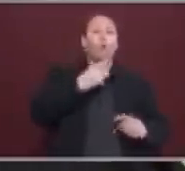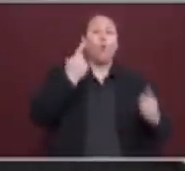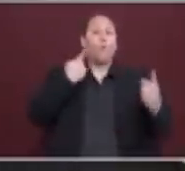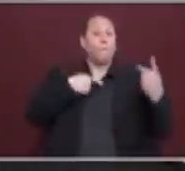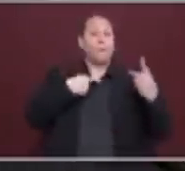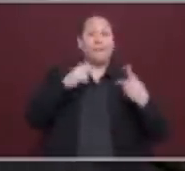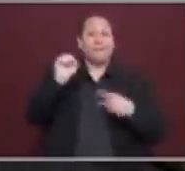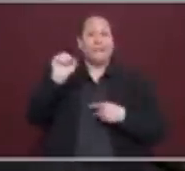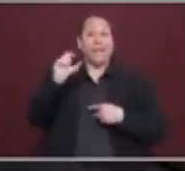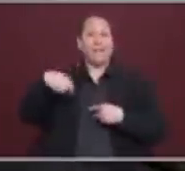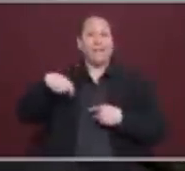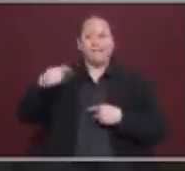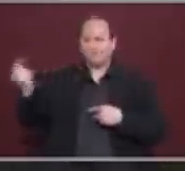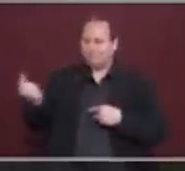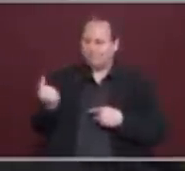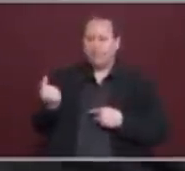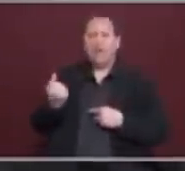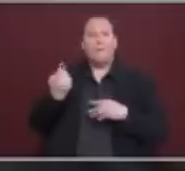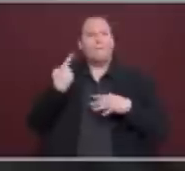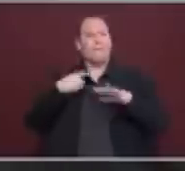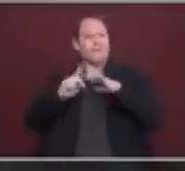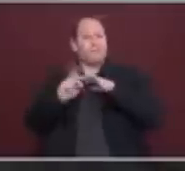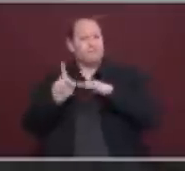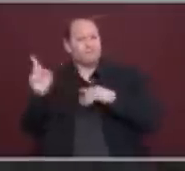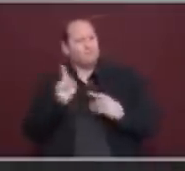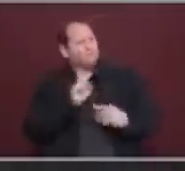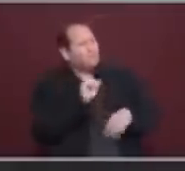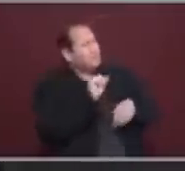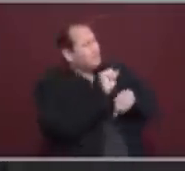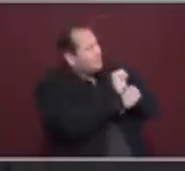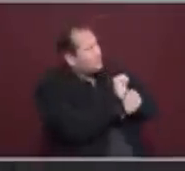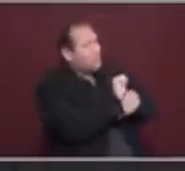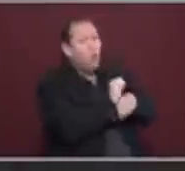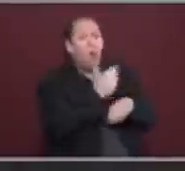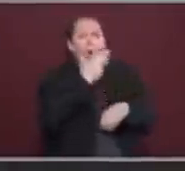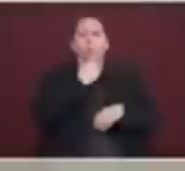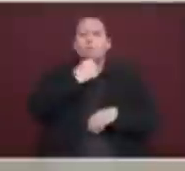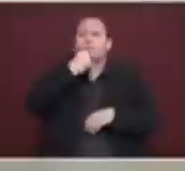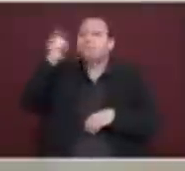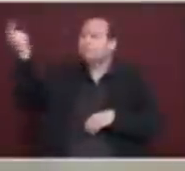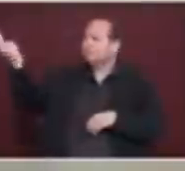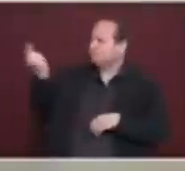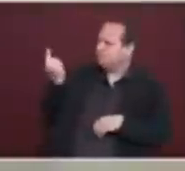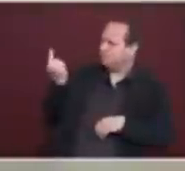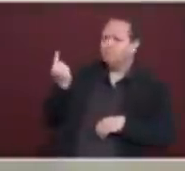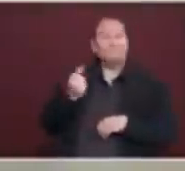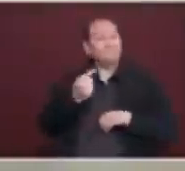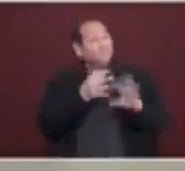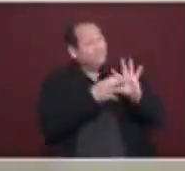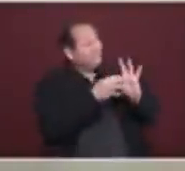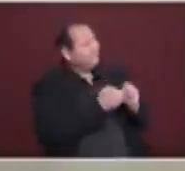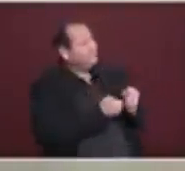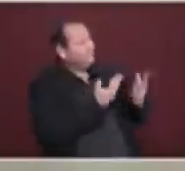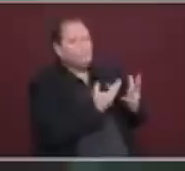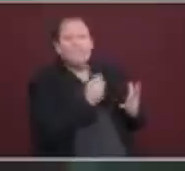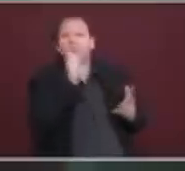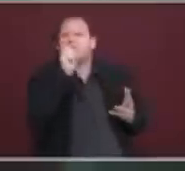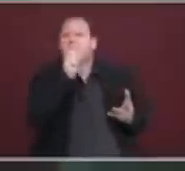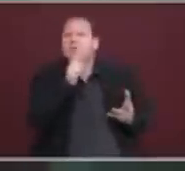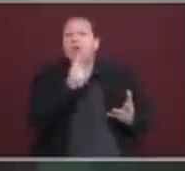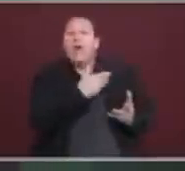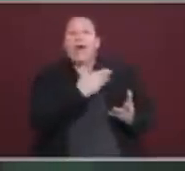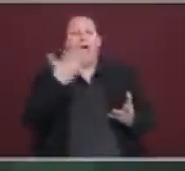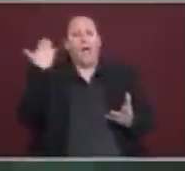san quintín se me acerco un hombre mayor y me dijo así como el presidente